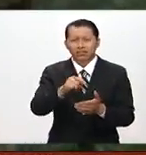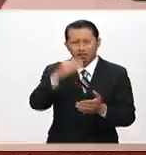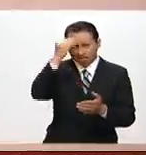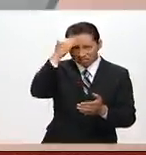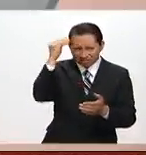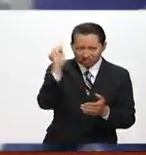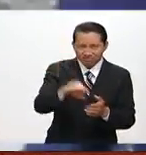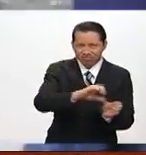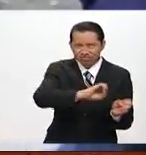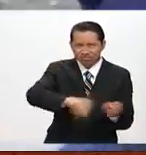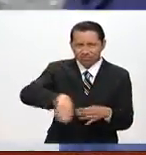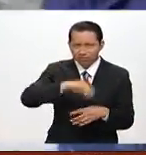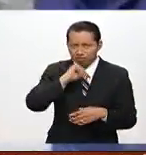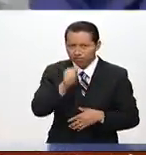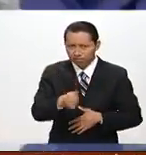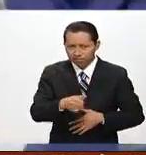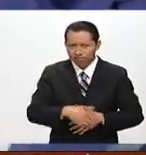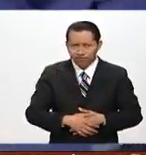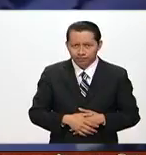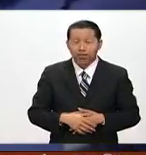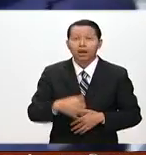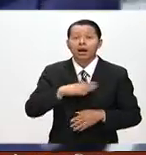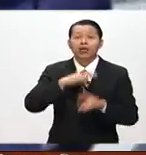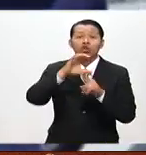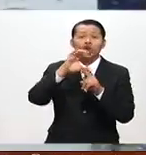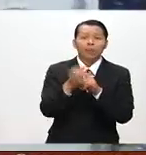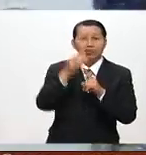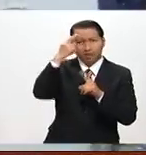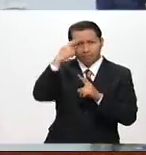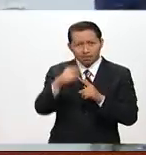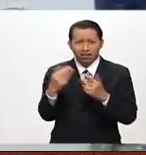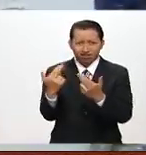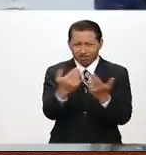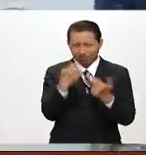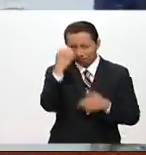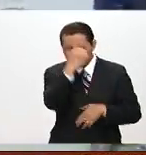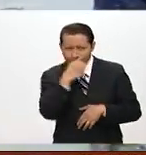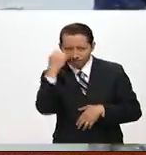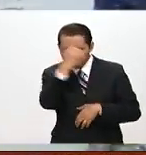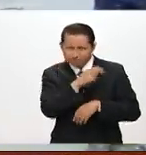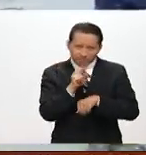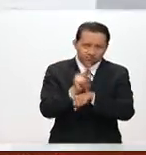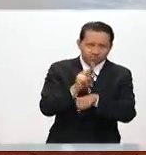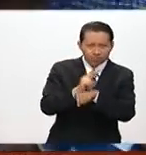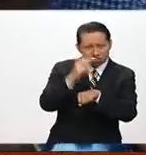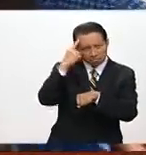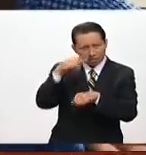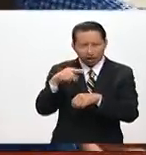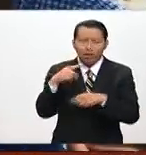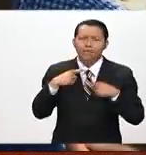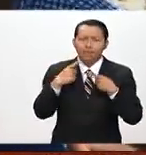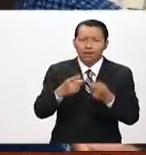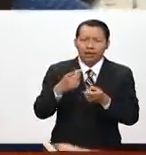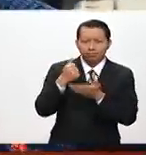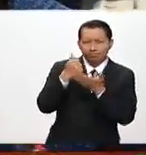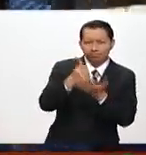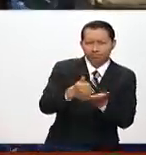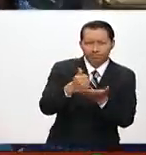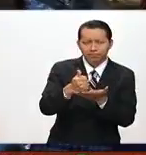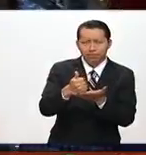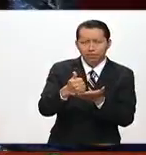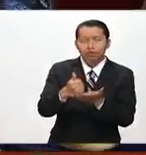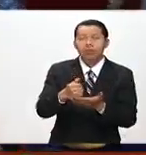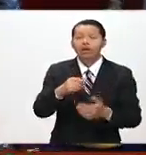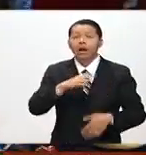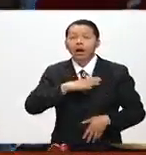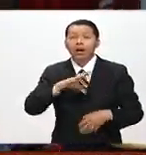abandonados. Se instalan los comités de evaluación de daños para dar paso a los apoyos. Ya hay recursos y primeras acciones,